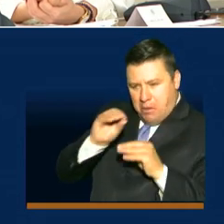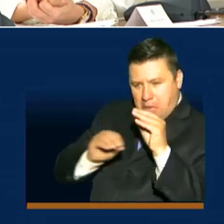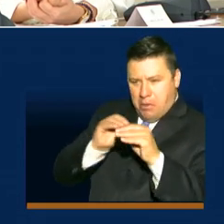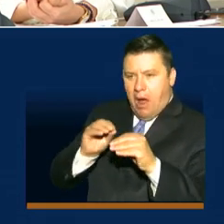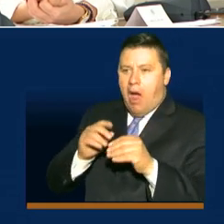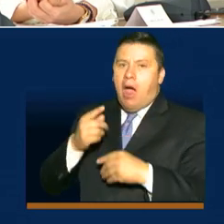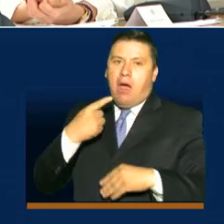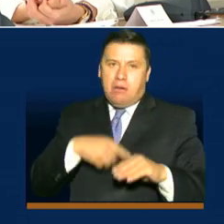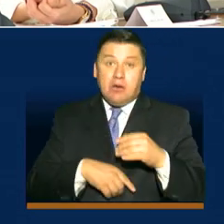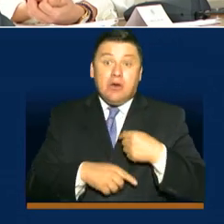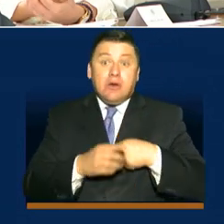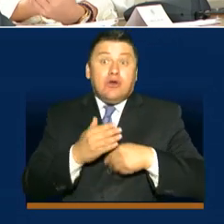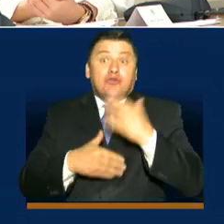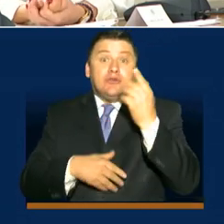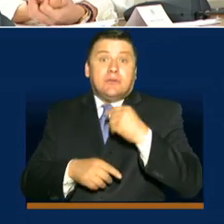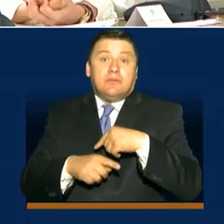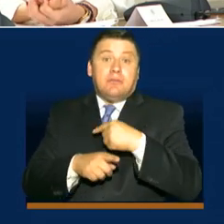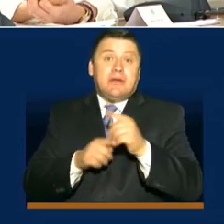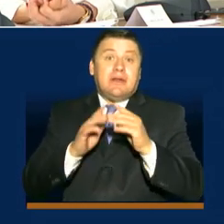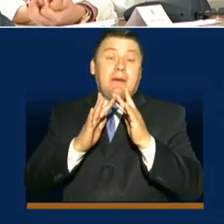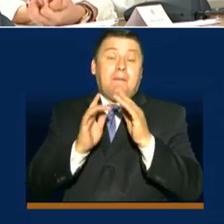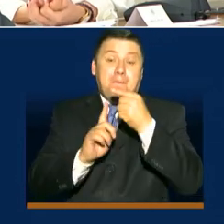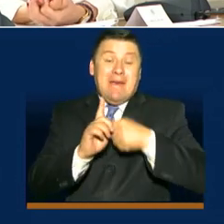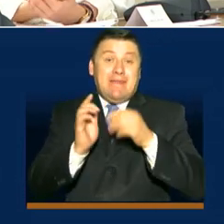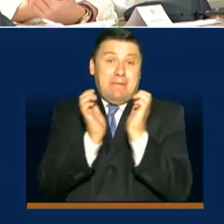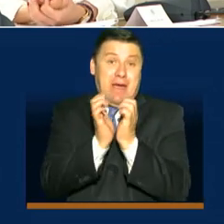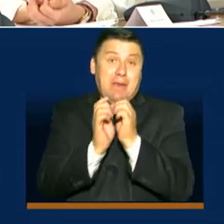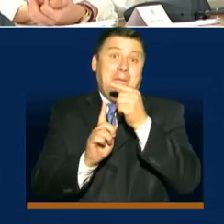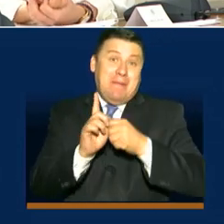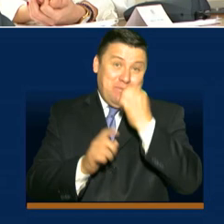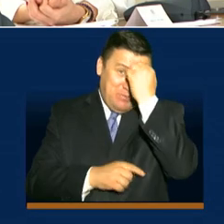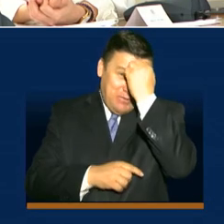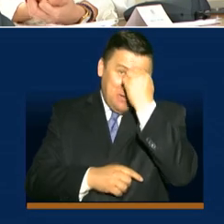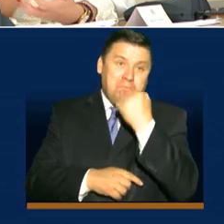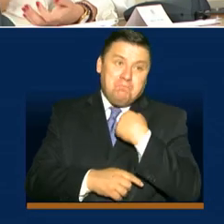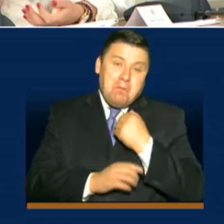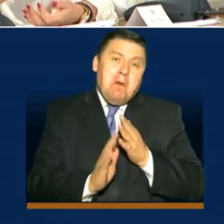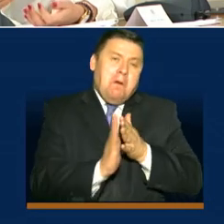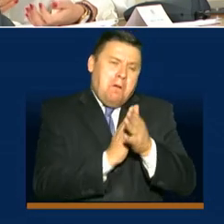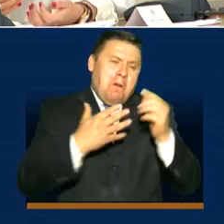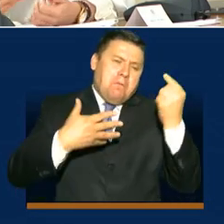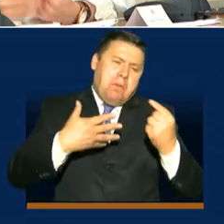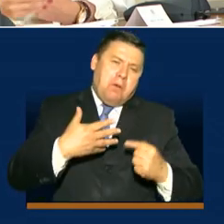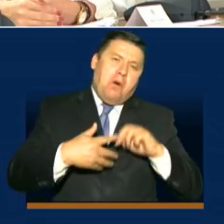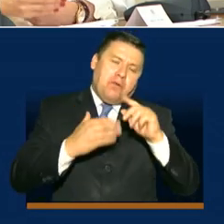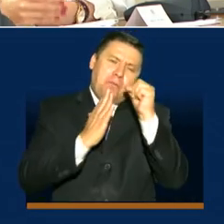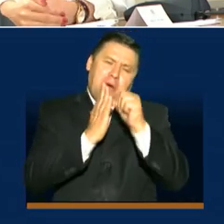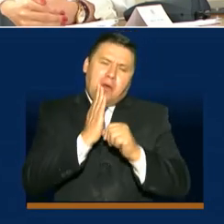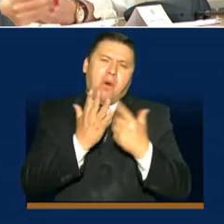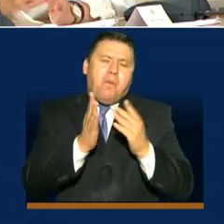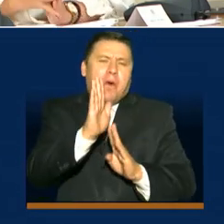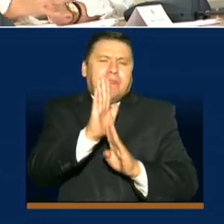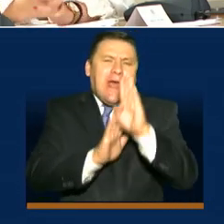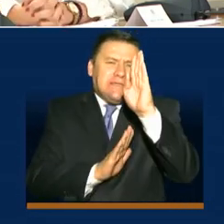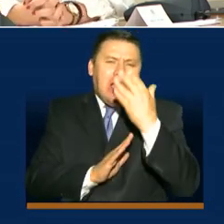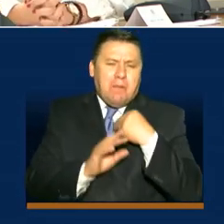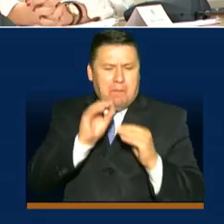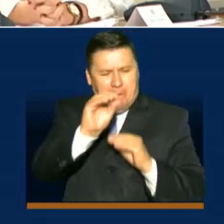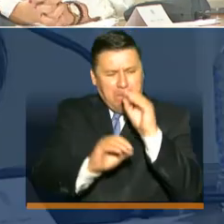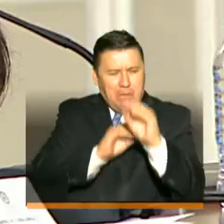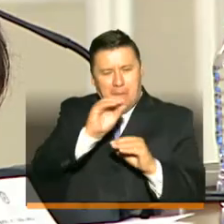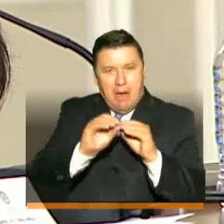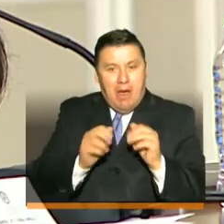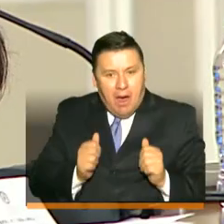estamos por iniciar el mes de mayo, mes del maestro, y les estaremos contando en otros programas qué otros desarrollos estamos teniendo